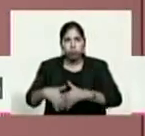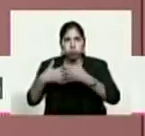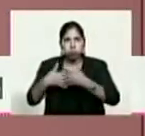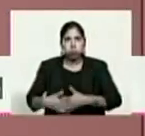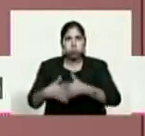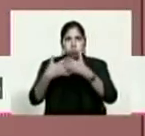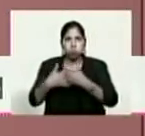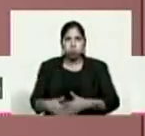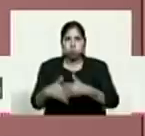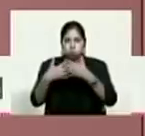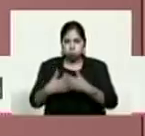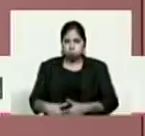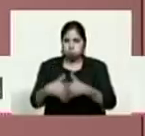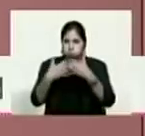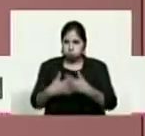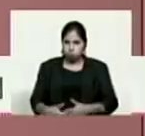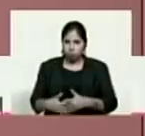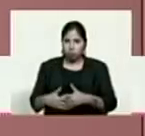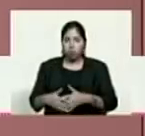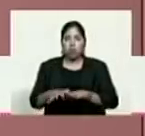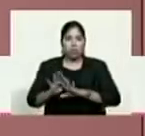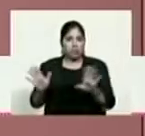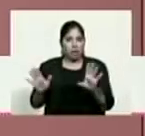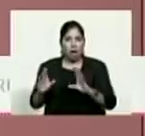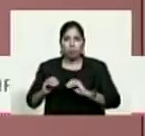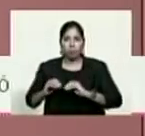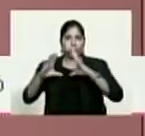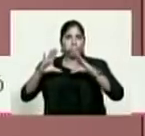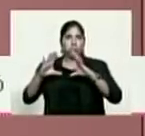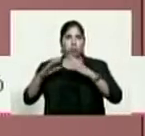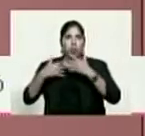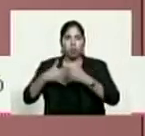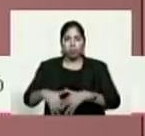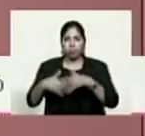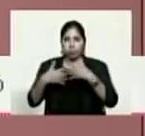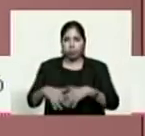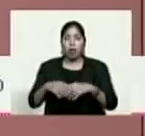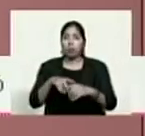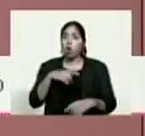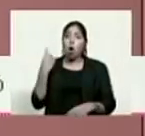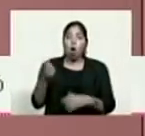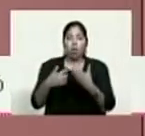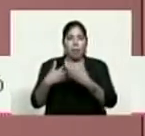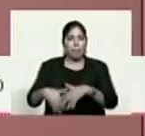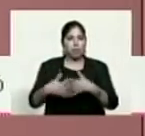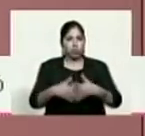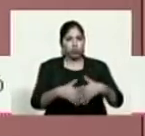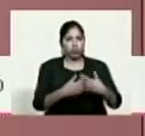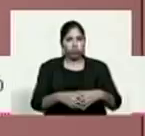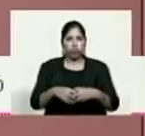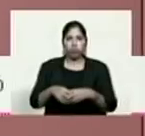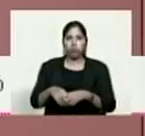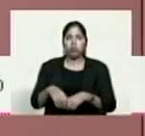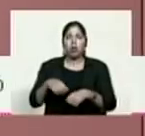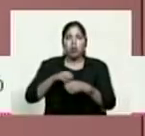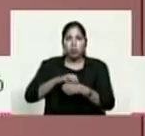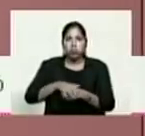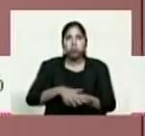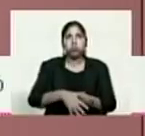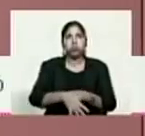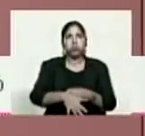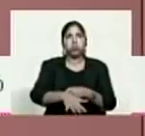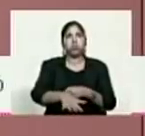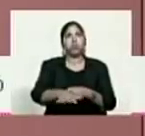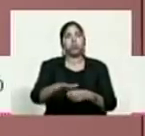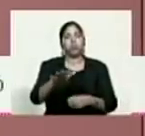por Corpoelec y encendidas por todas las hidrológicas, todos los sistemas de bombeo de agua